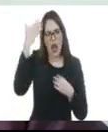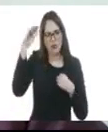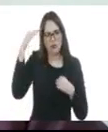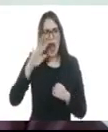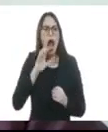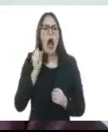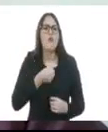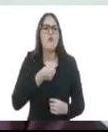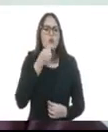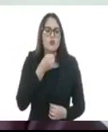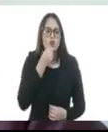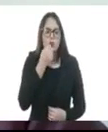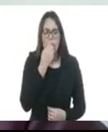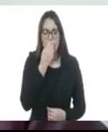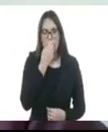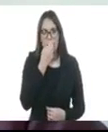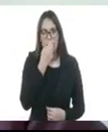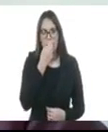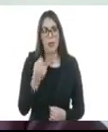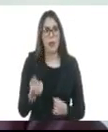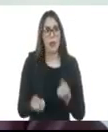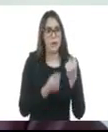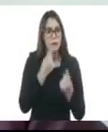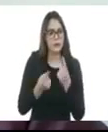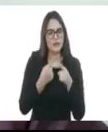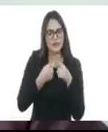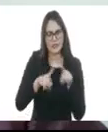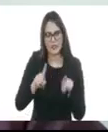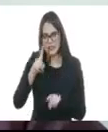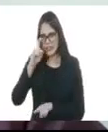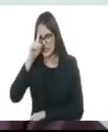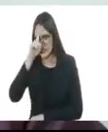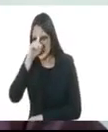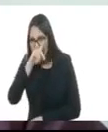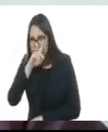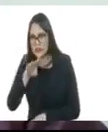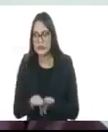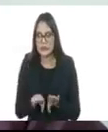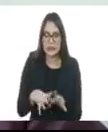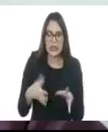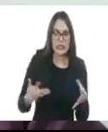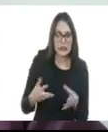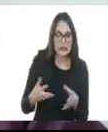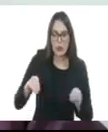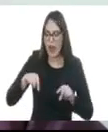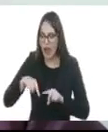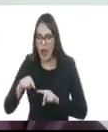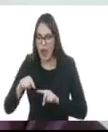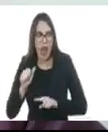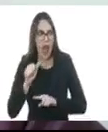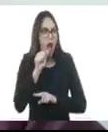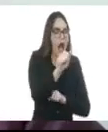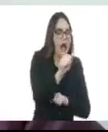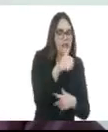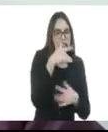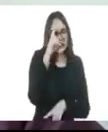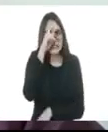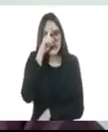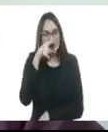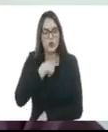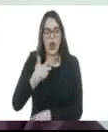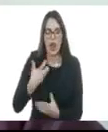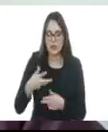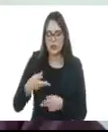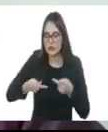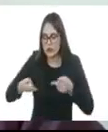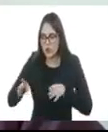que batallaban mucho para moverse. De hecho, nosotros vimos ahí cómo los traían en carros o nos